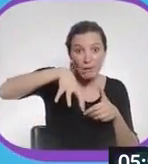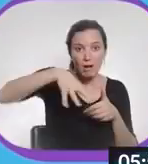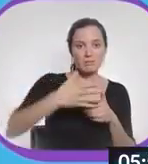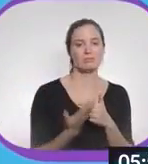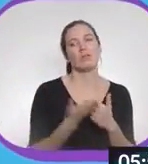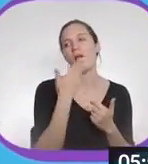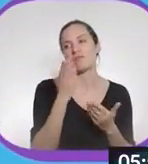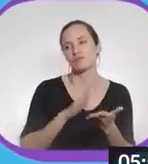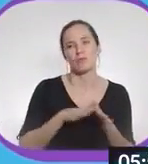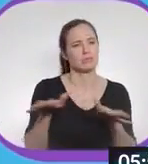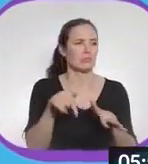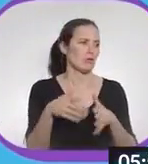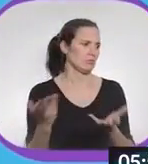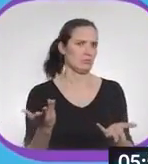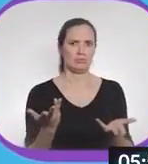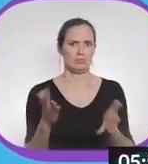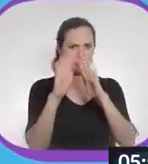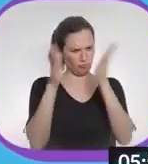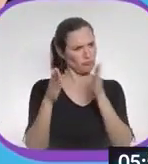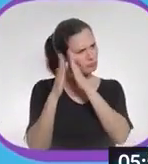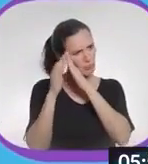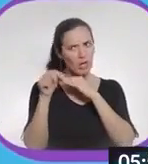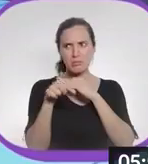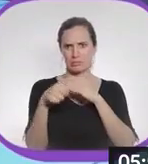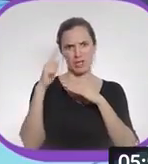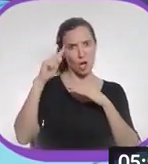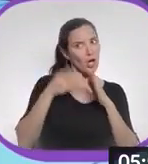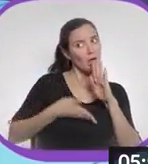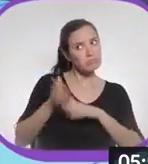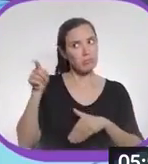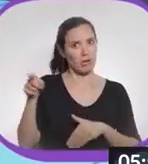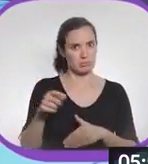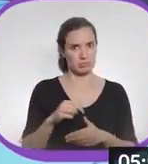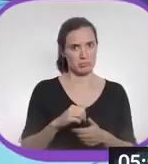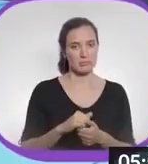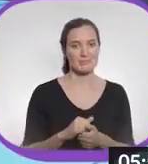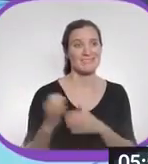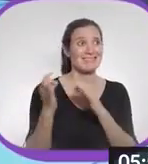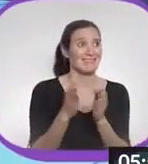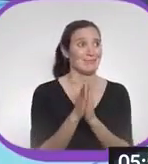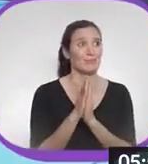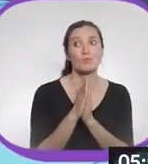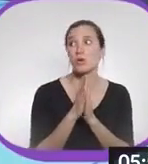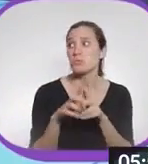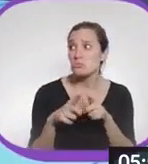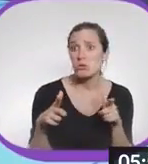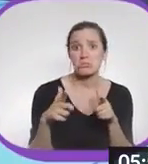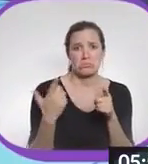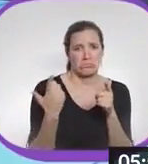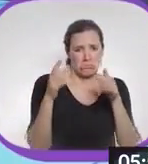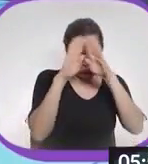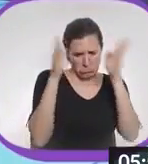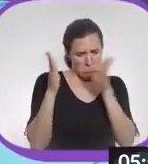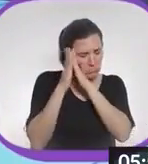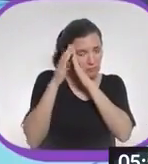mejor hablemos de lo que está pasando en este cuarto. Creo que deberías ver a un loquero. ¡Qué bueno que llegaste, papá! Vicky no me llevó al circo y me